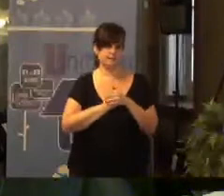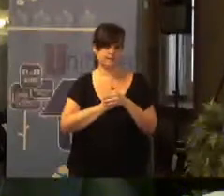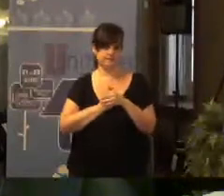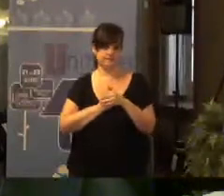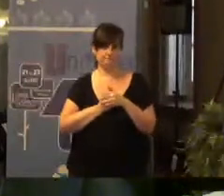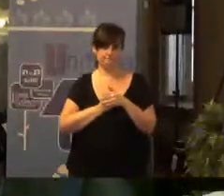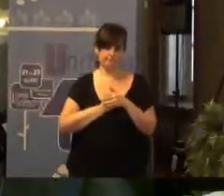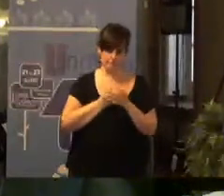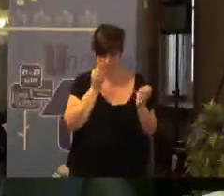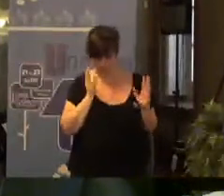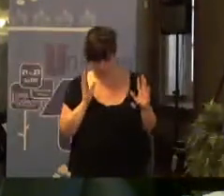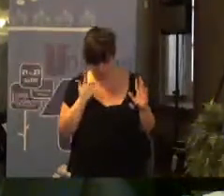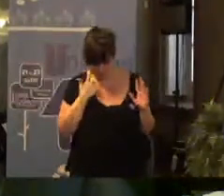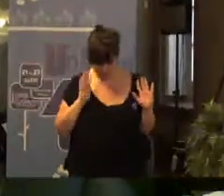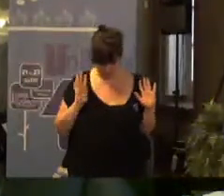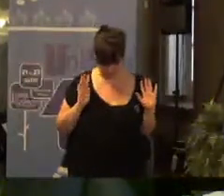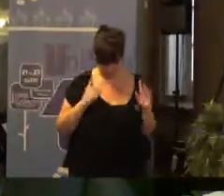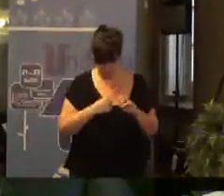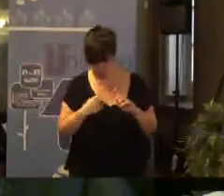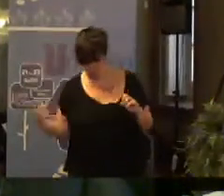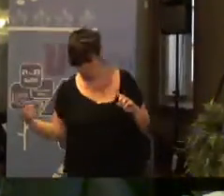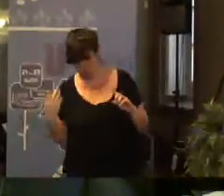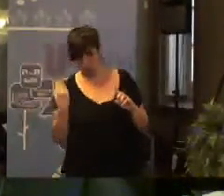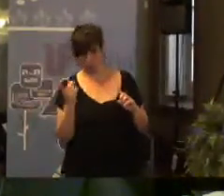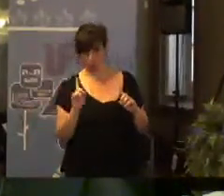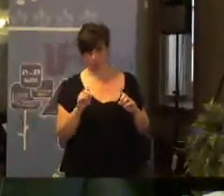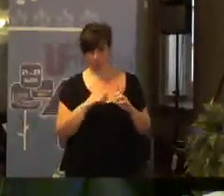Bueno, estou me estendendo moito, pero... Vou facer